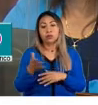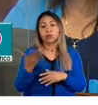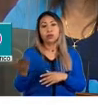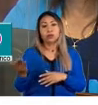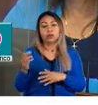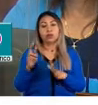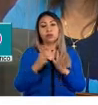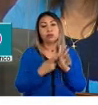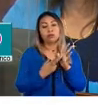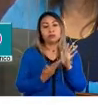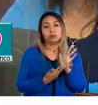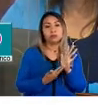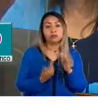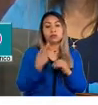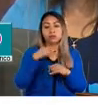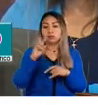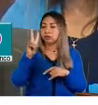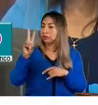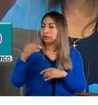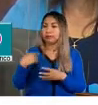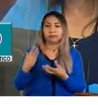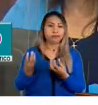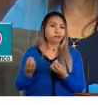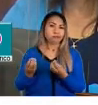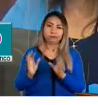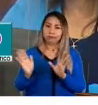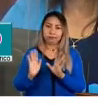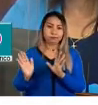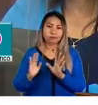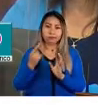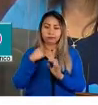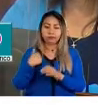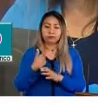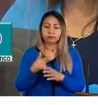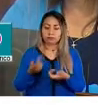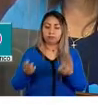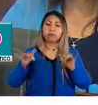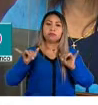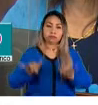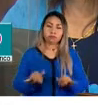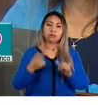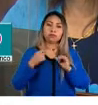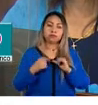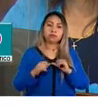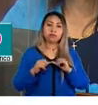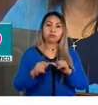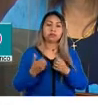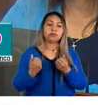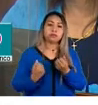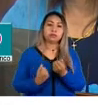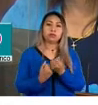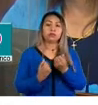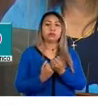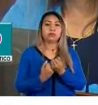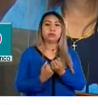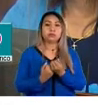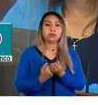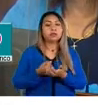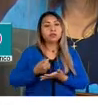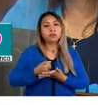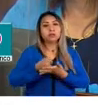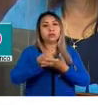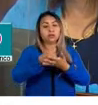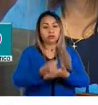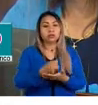normas de esta ley. No le temo a eso. Y para eso estamos nosotros, para colaborar con ustedes frente a